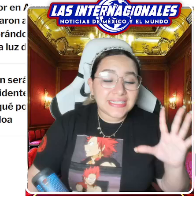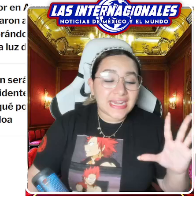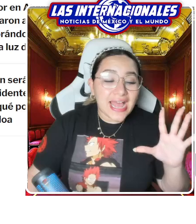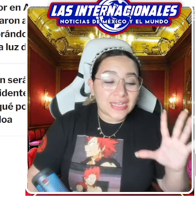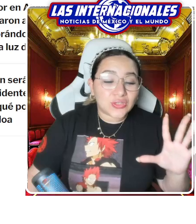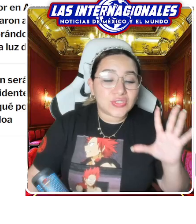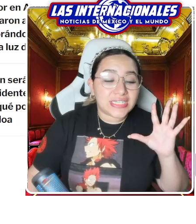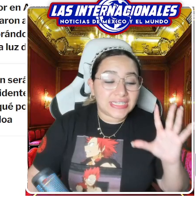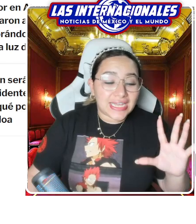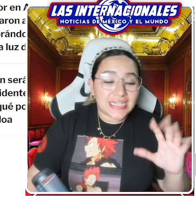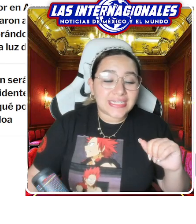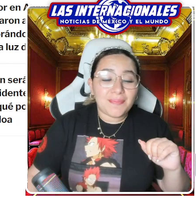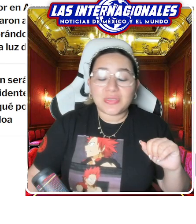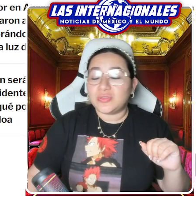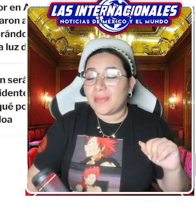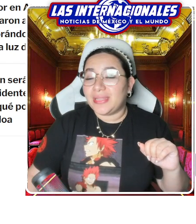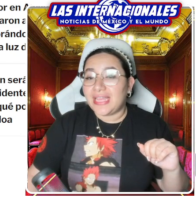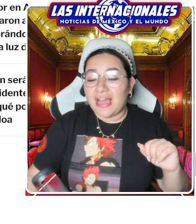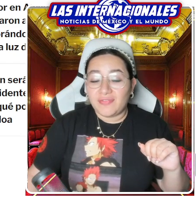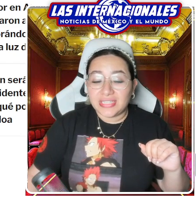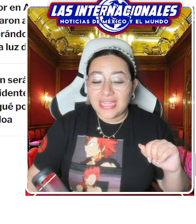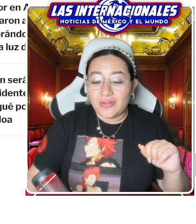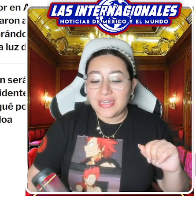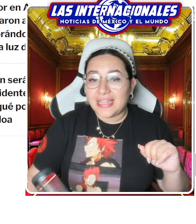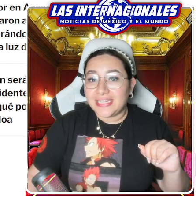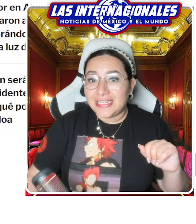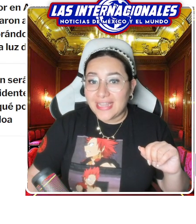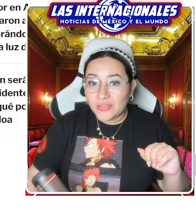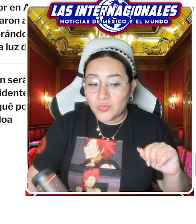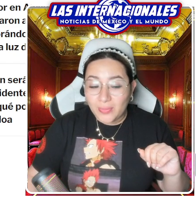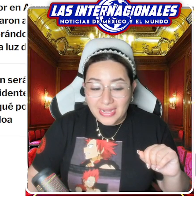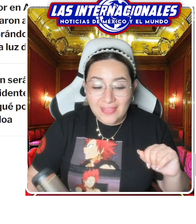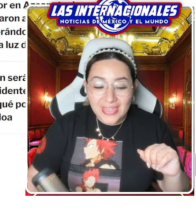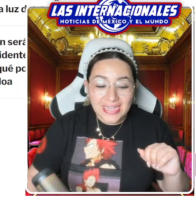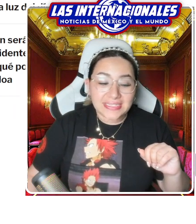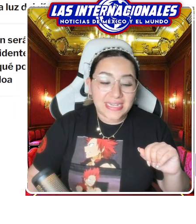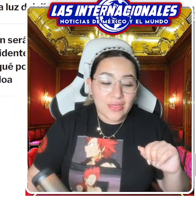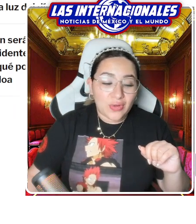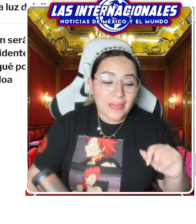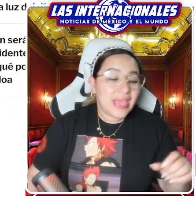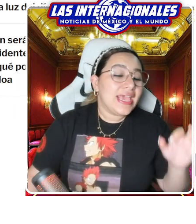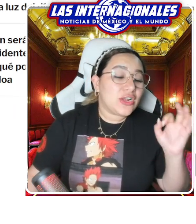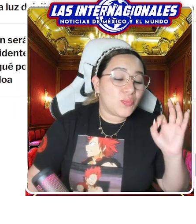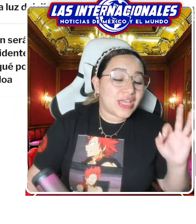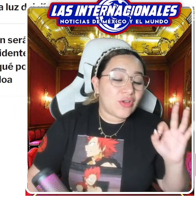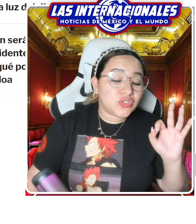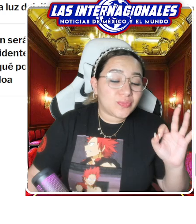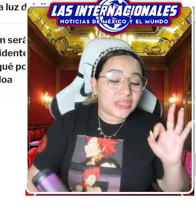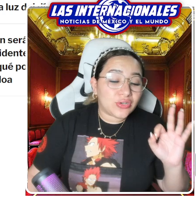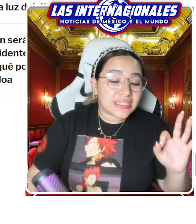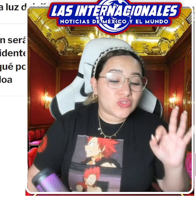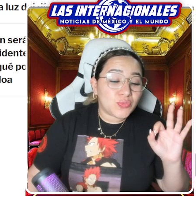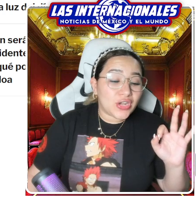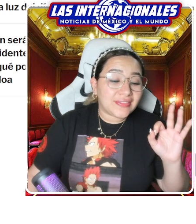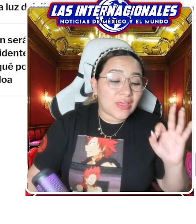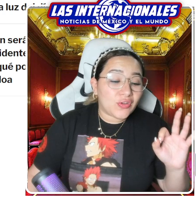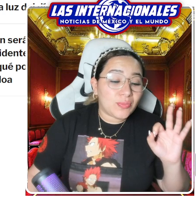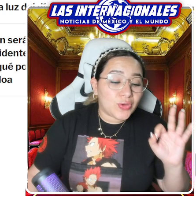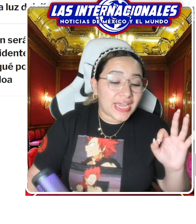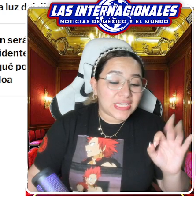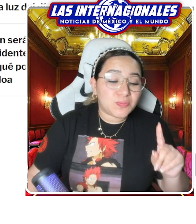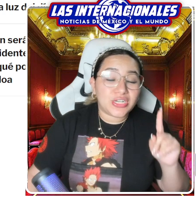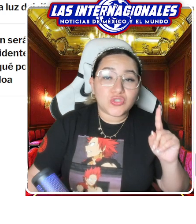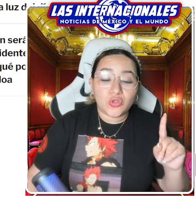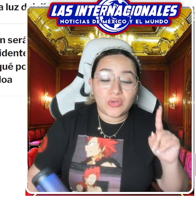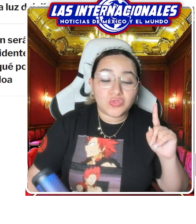por realizar actos digitales que presuntamente afectaron la dignidad humana de la senadora. El comunicador Chumel Torres es un violentador